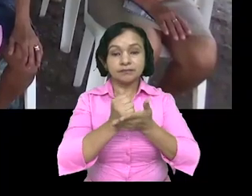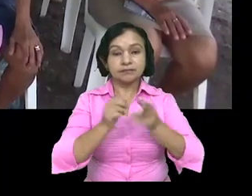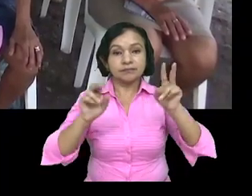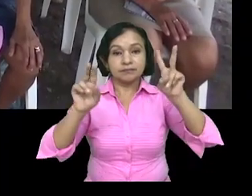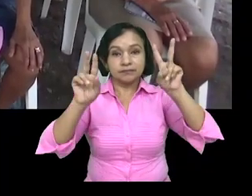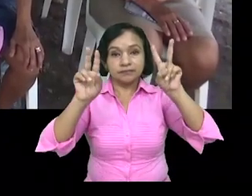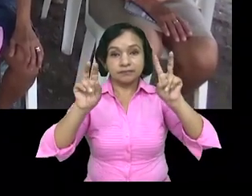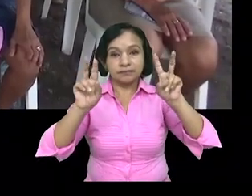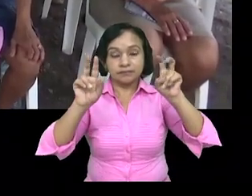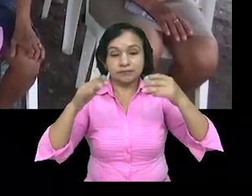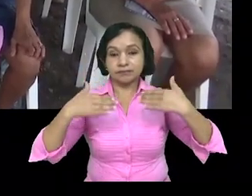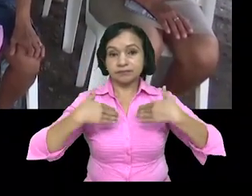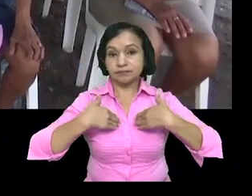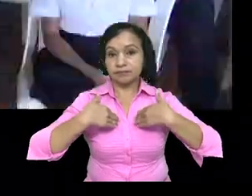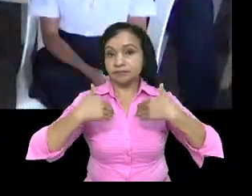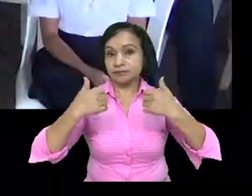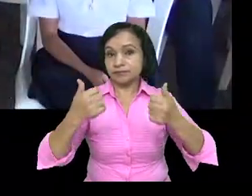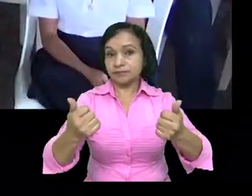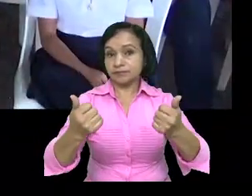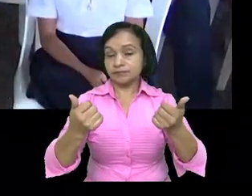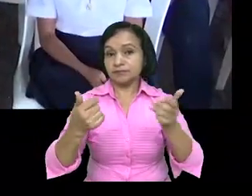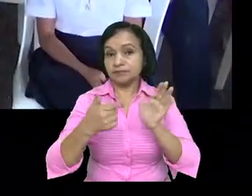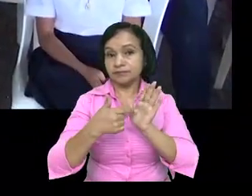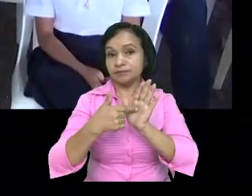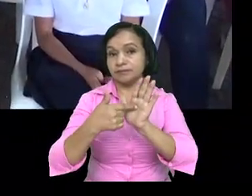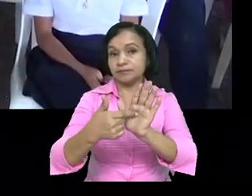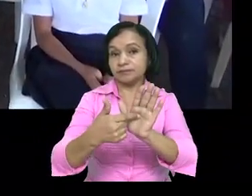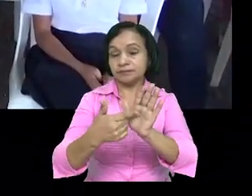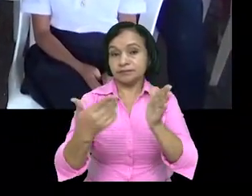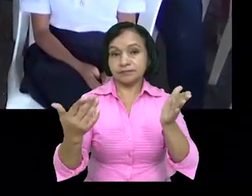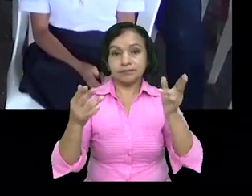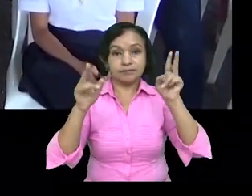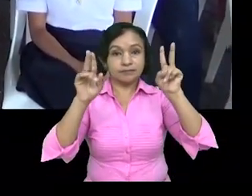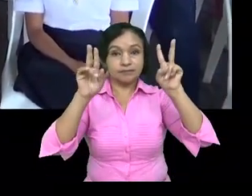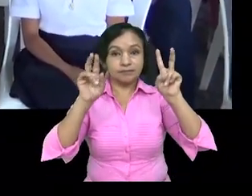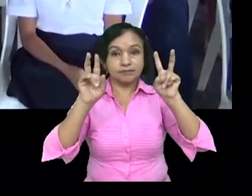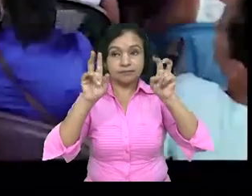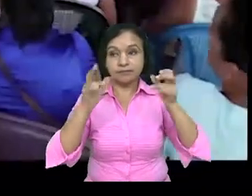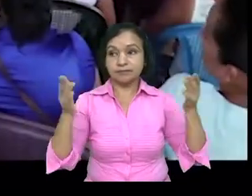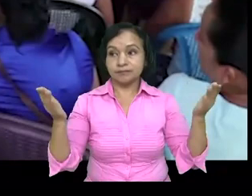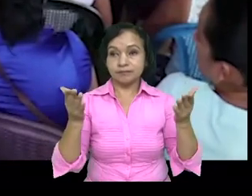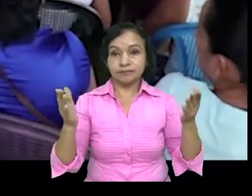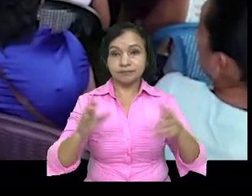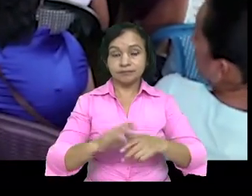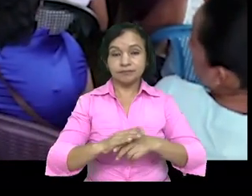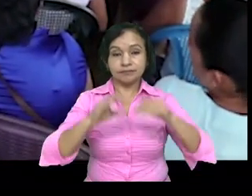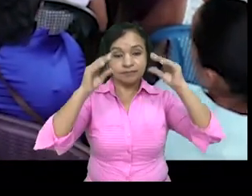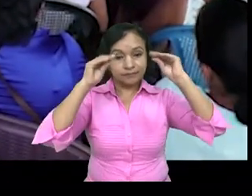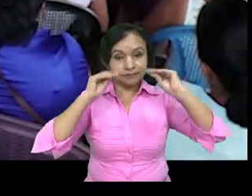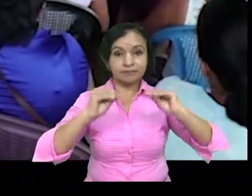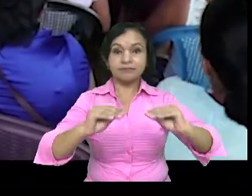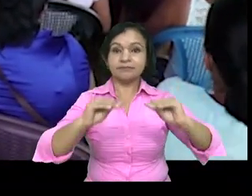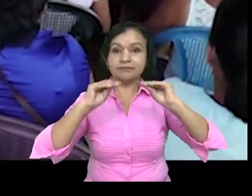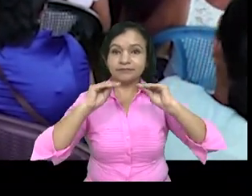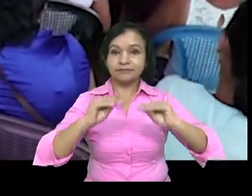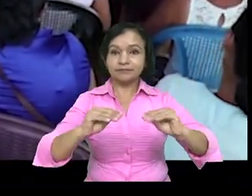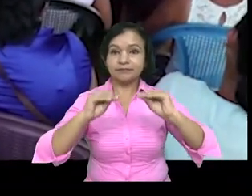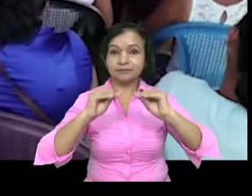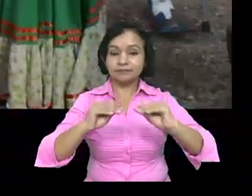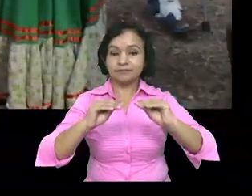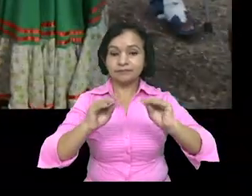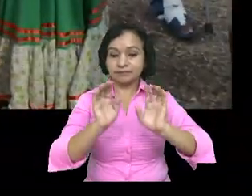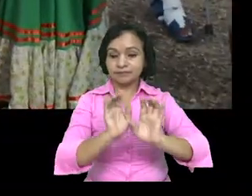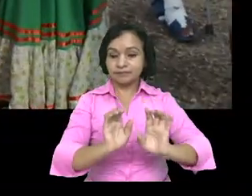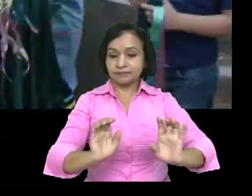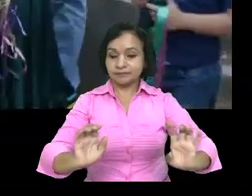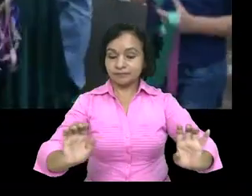de salud. Y si le sumamos, por ejemplo, en el aspecto de la educación, que ese niño, esa